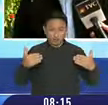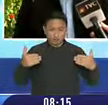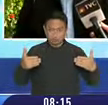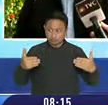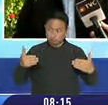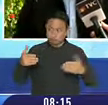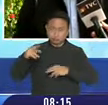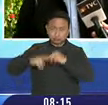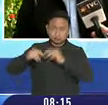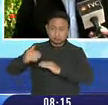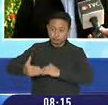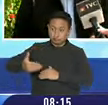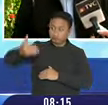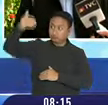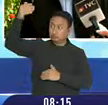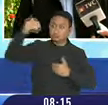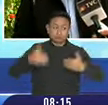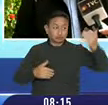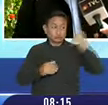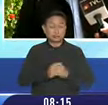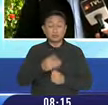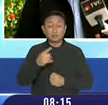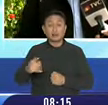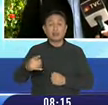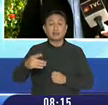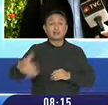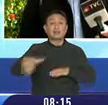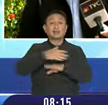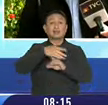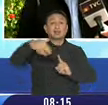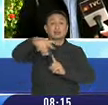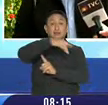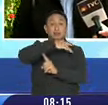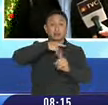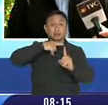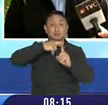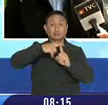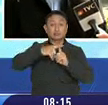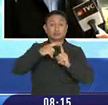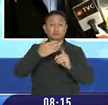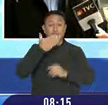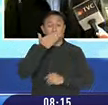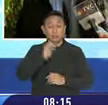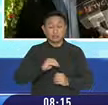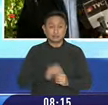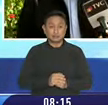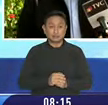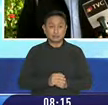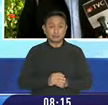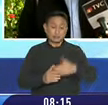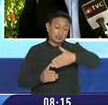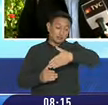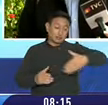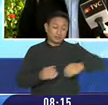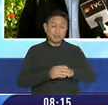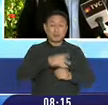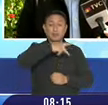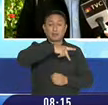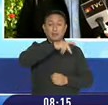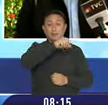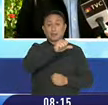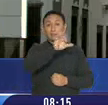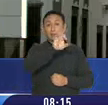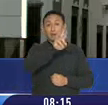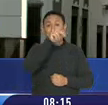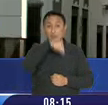Las alturas que se ven en la Carolina se vieron ya en los 70s o a finales de los 70s en La Patria, por ejemplo, y responden a la planificación